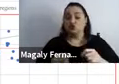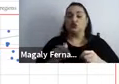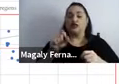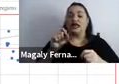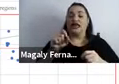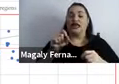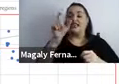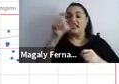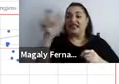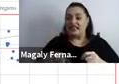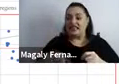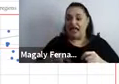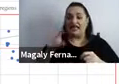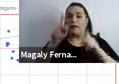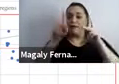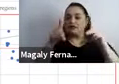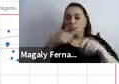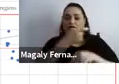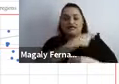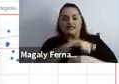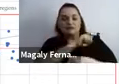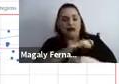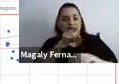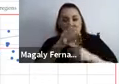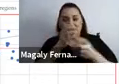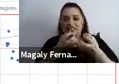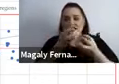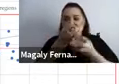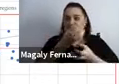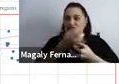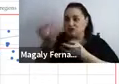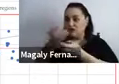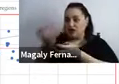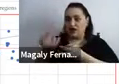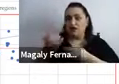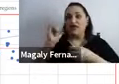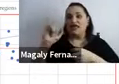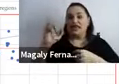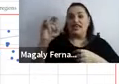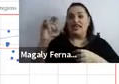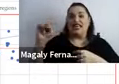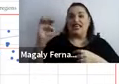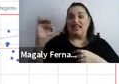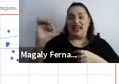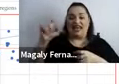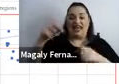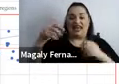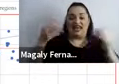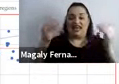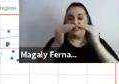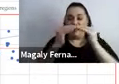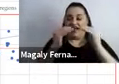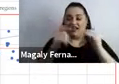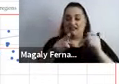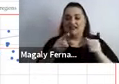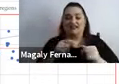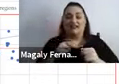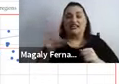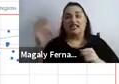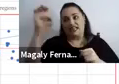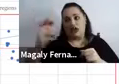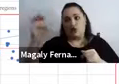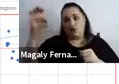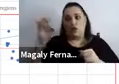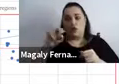Cerdeña y estas zonas de España, y así está distribuida la carga de inequidad en Europa según referentes regionales de Europa,